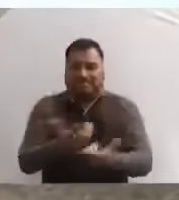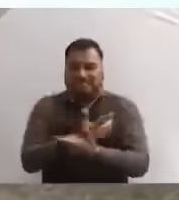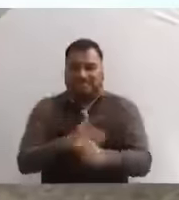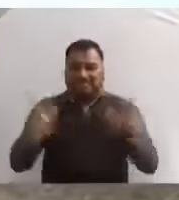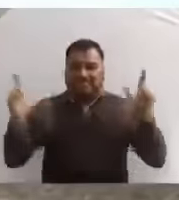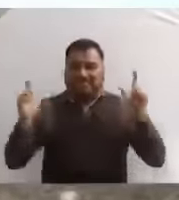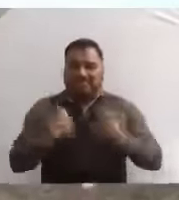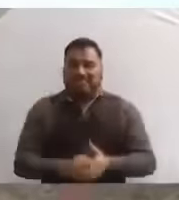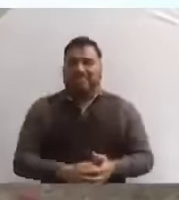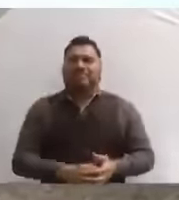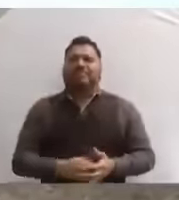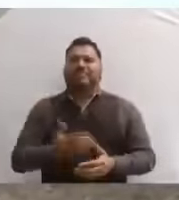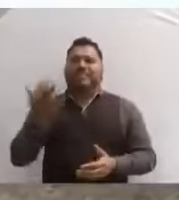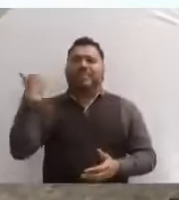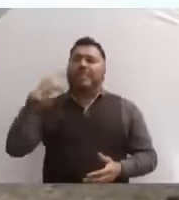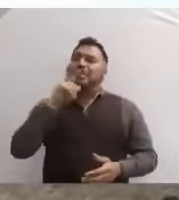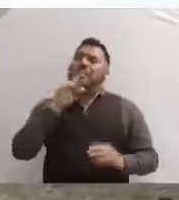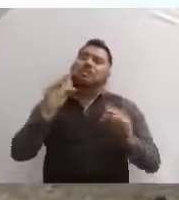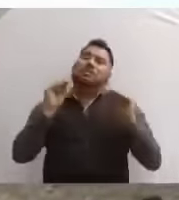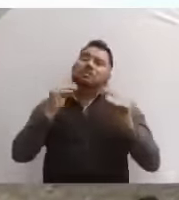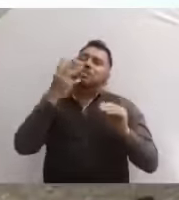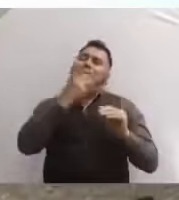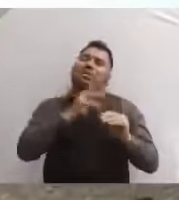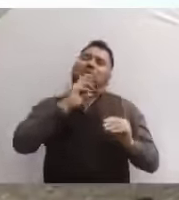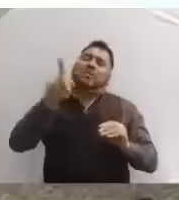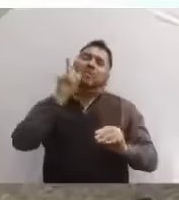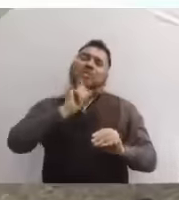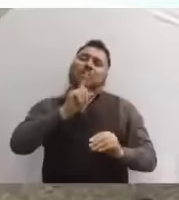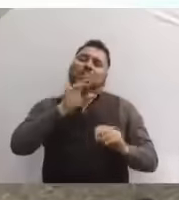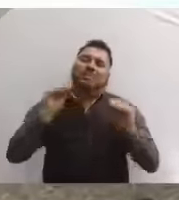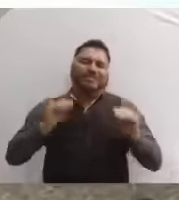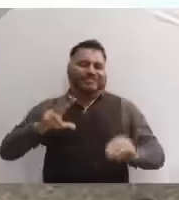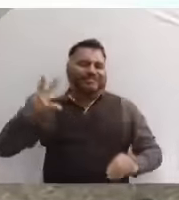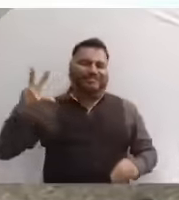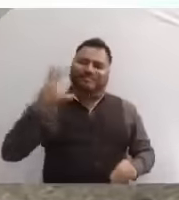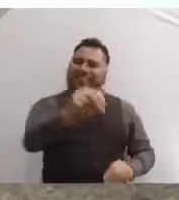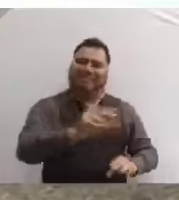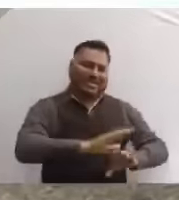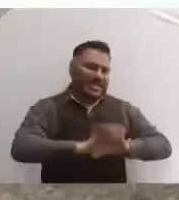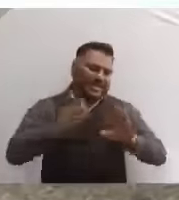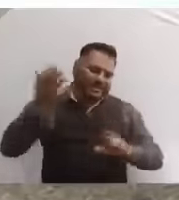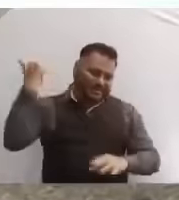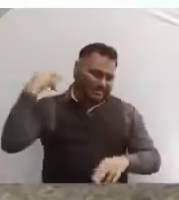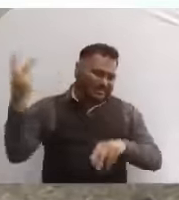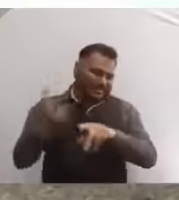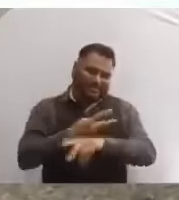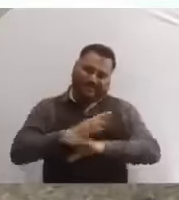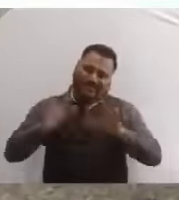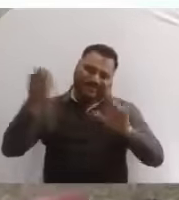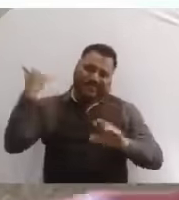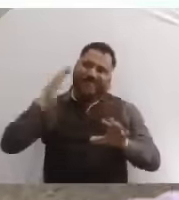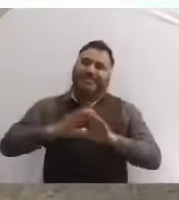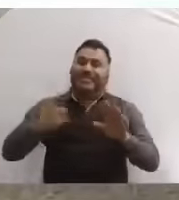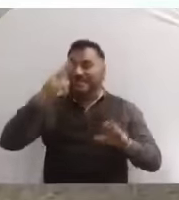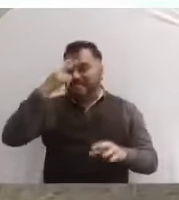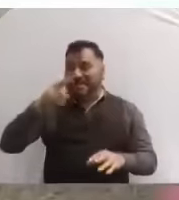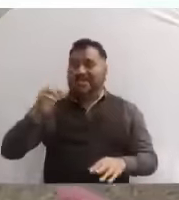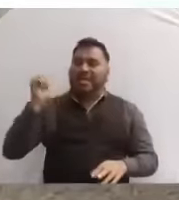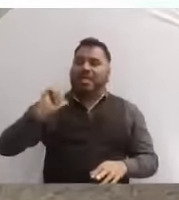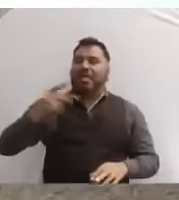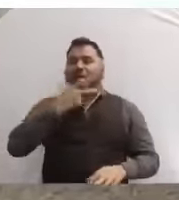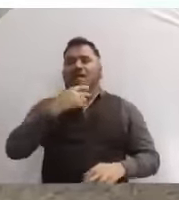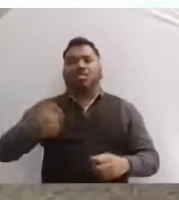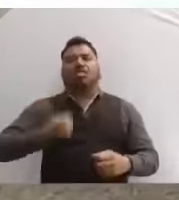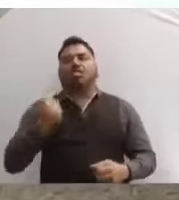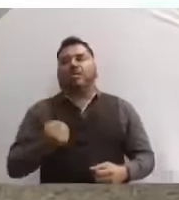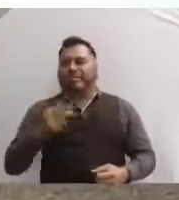quedó atrás el calladita, te ves más bonita. Eso ya no. Quedó atrás el México del